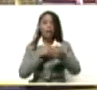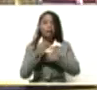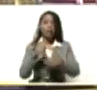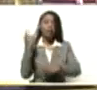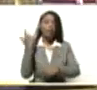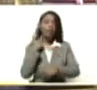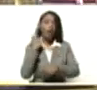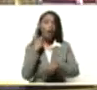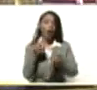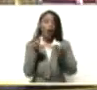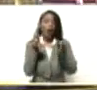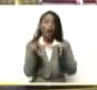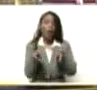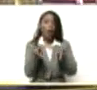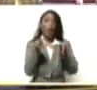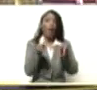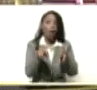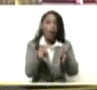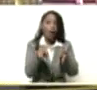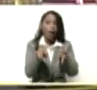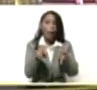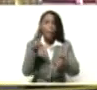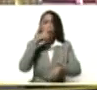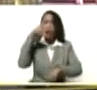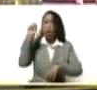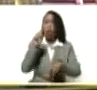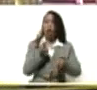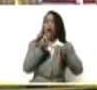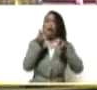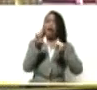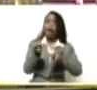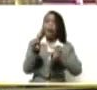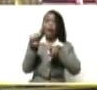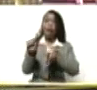dinosaurio. Maduro dinosaurio.